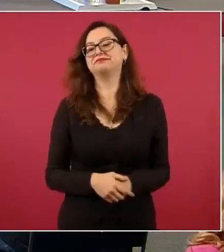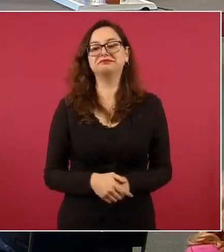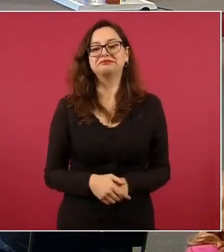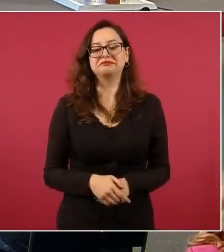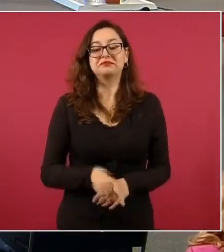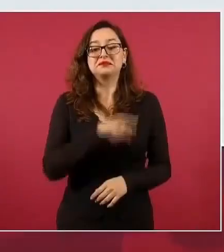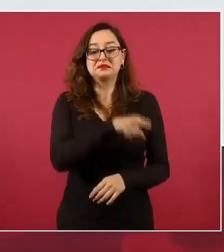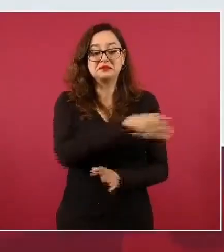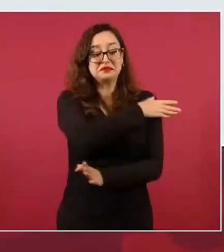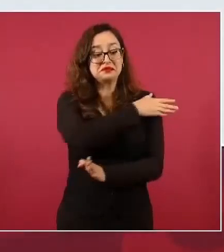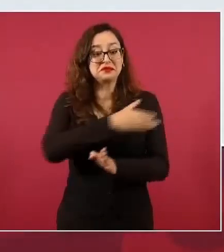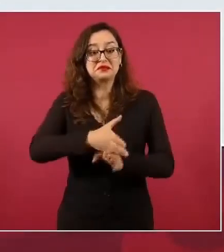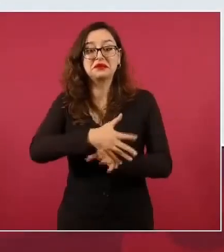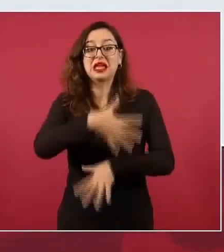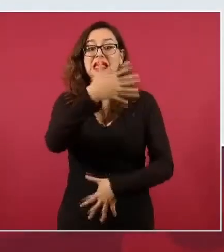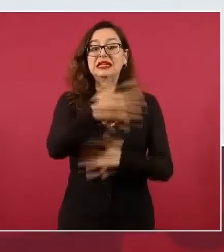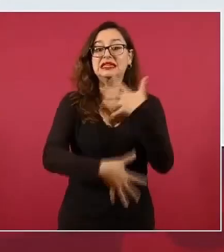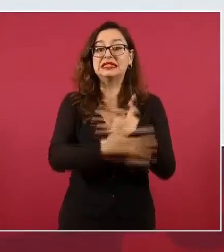$15,848 millones.